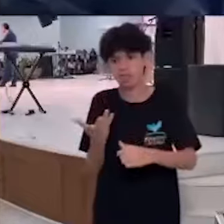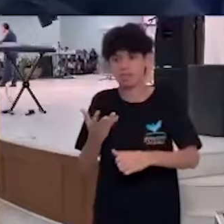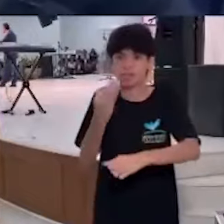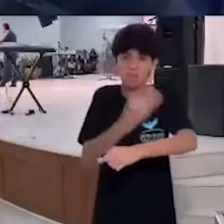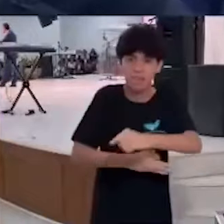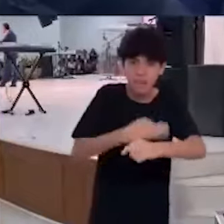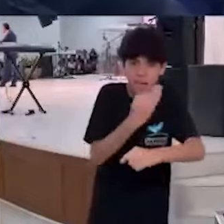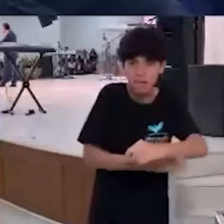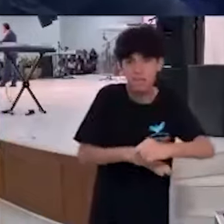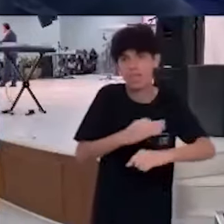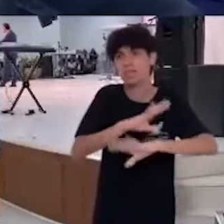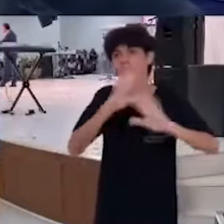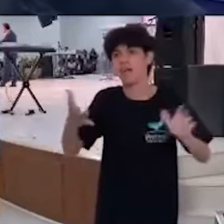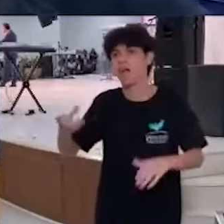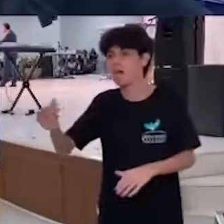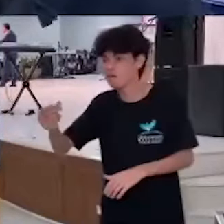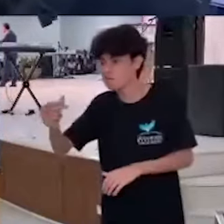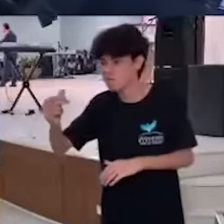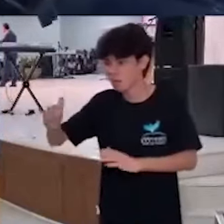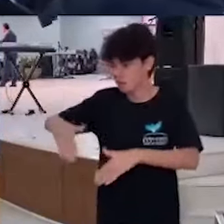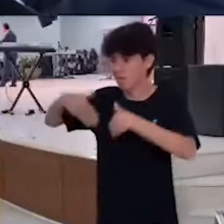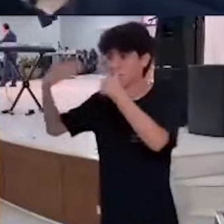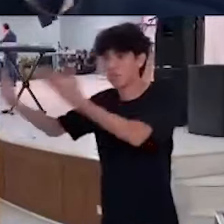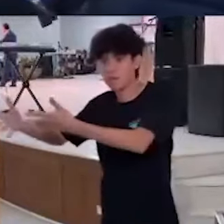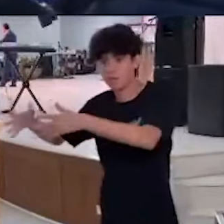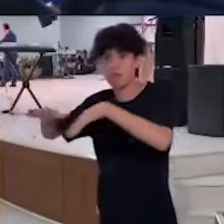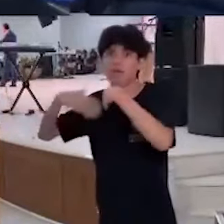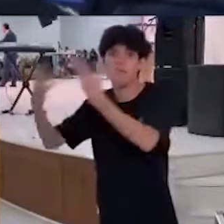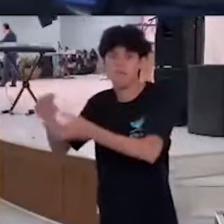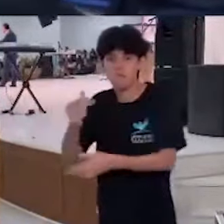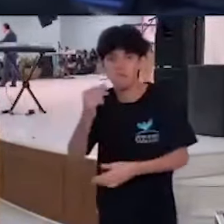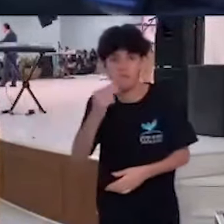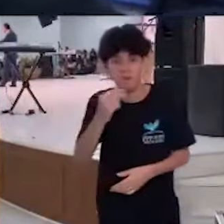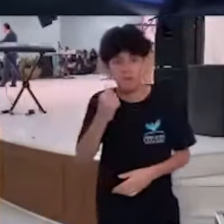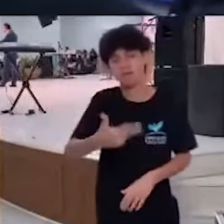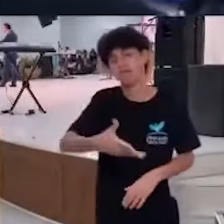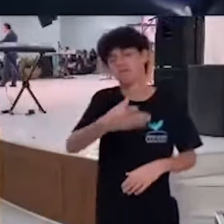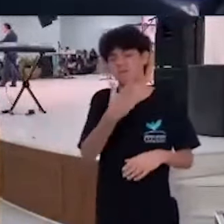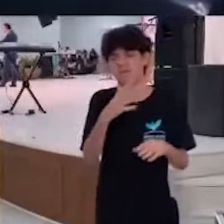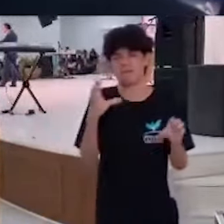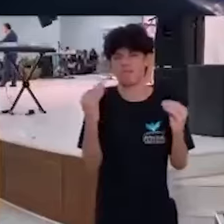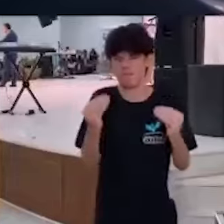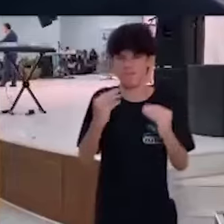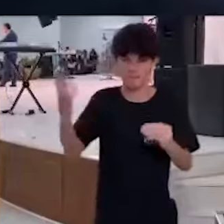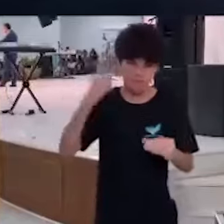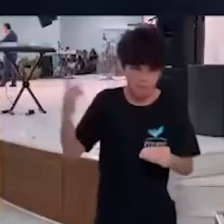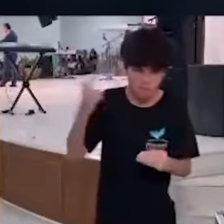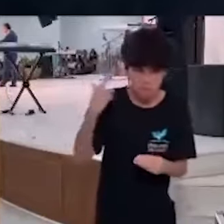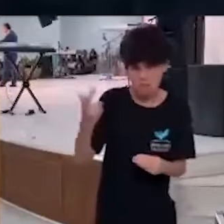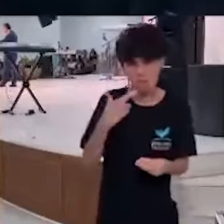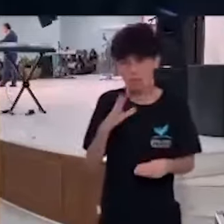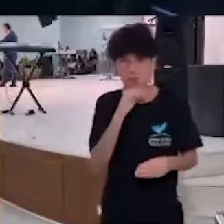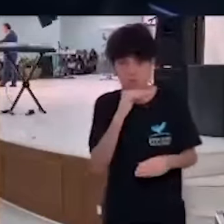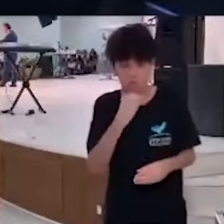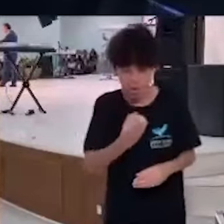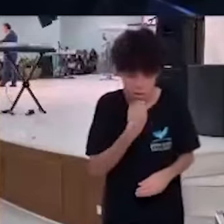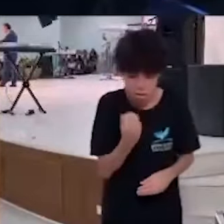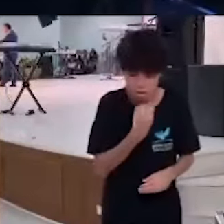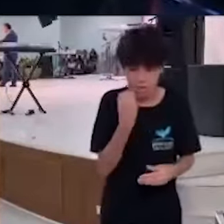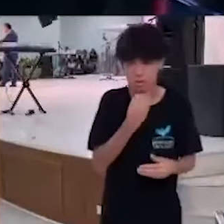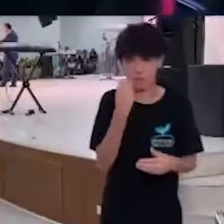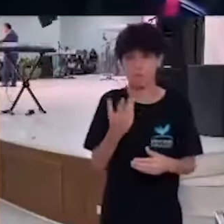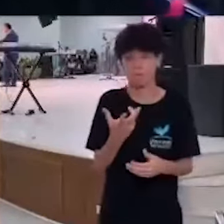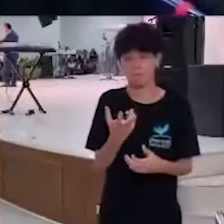¿verdad? Y en ese momento quieres ponerte a orar, no se puede, ya no se puede. Jesús otra vez es nuestro gran